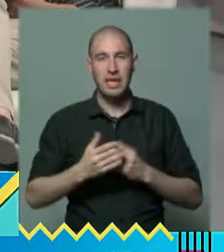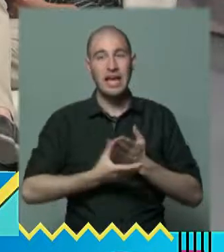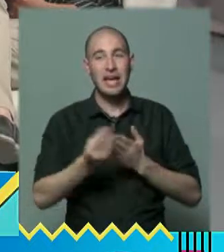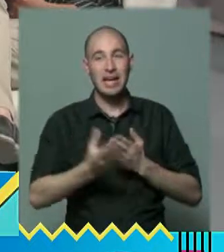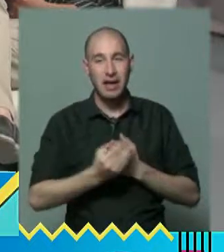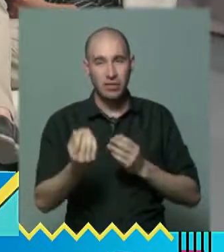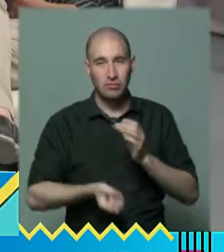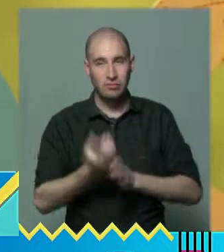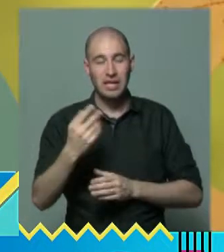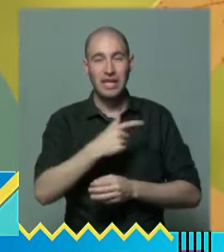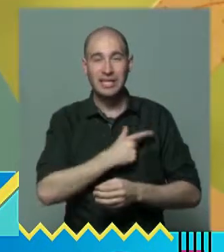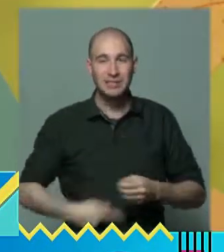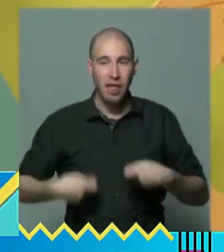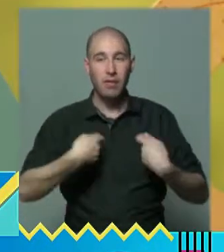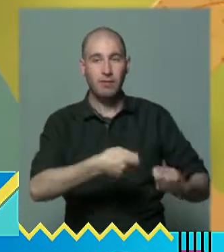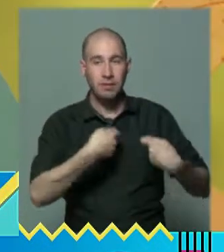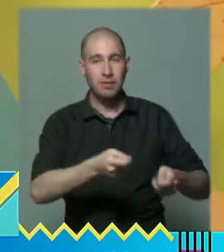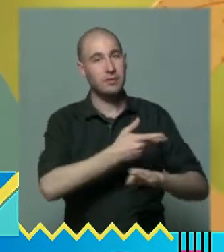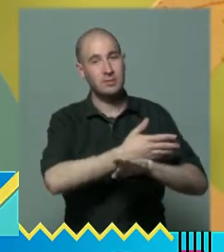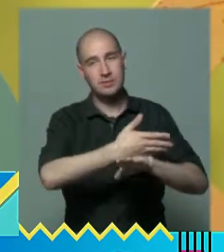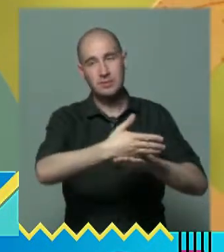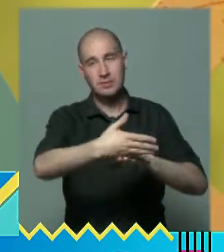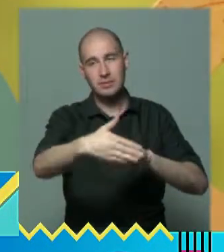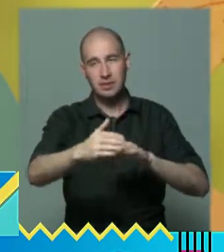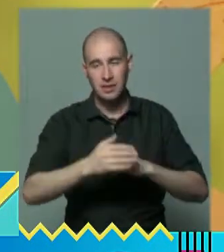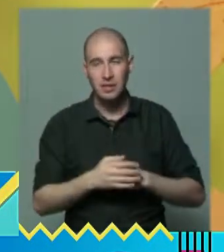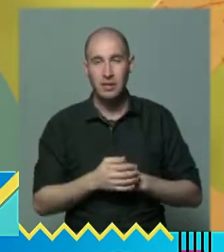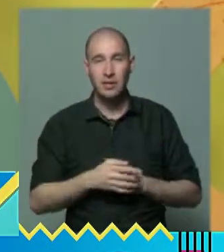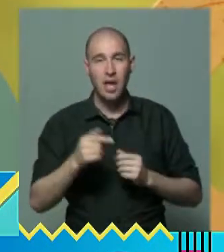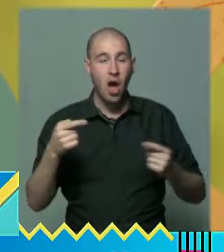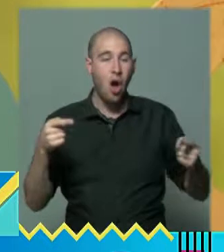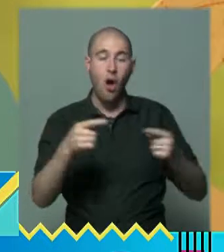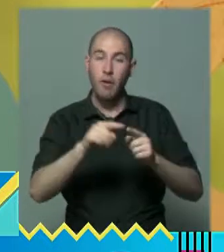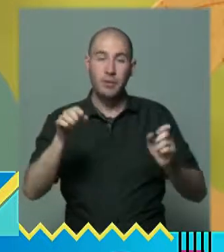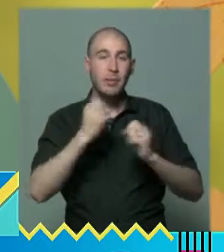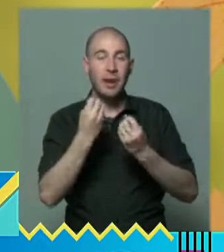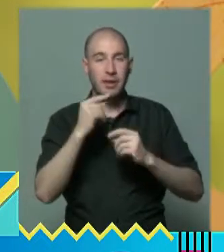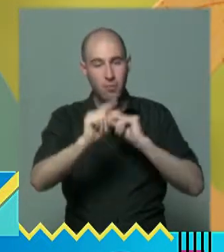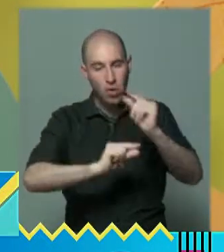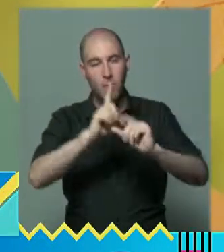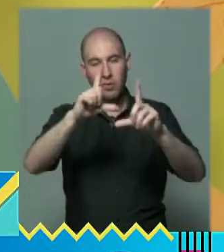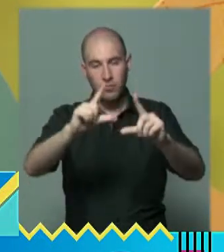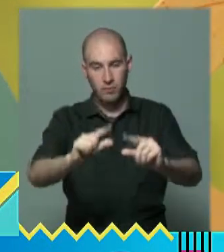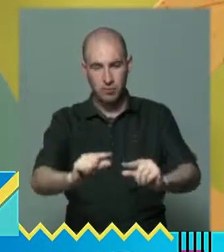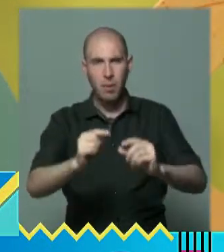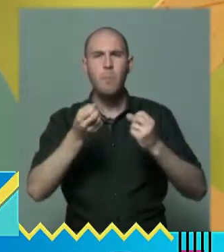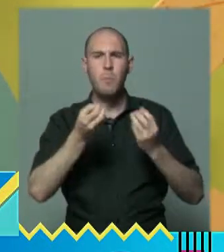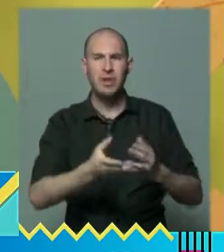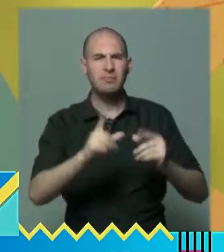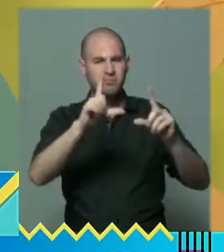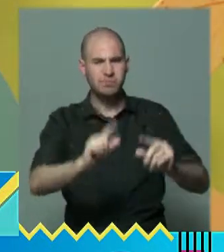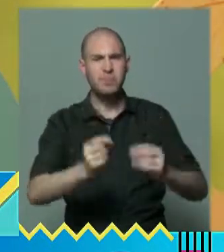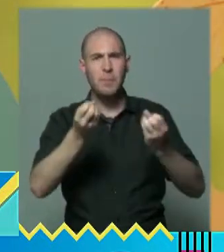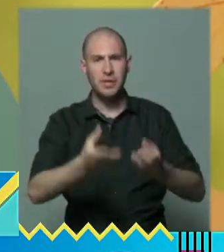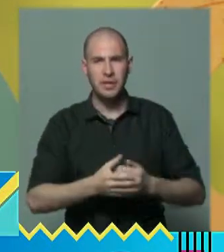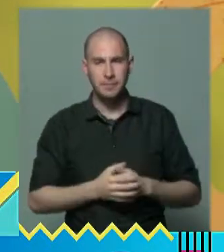de generación que el Estado continúa subsidiando y va a continuar subsidiando con el claro objetivo, obviamente, de irlo reduciendo. ¿Por qué lo quiere reducir? Y lo